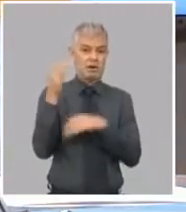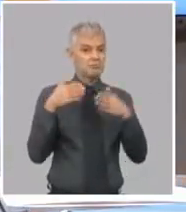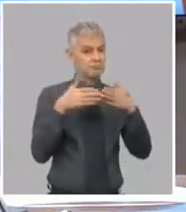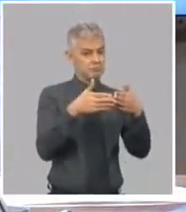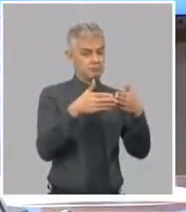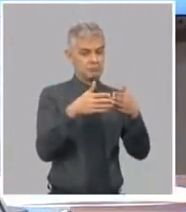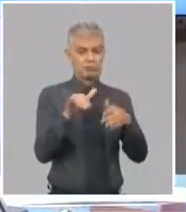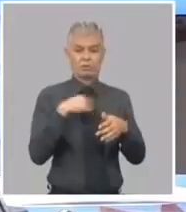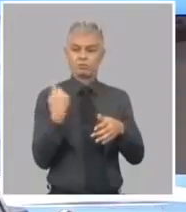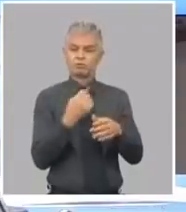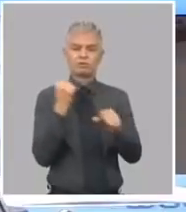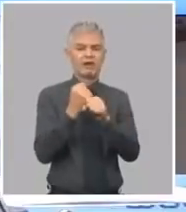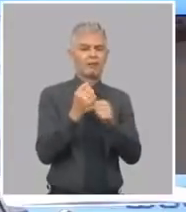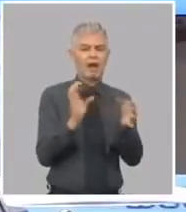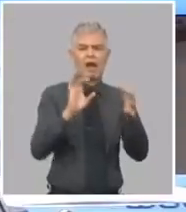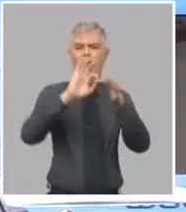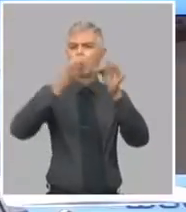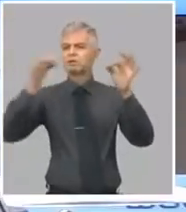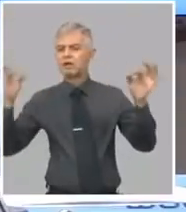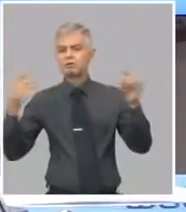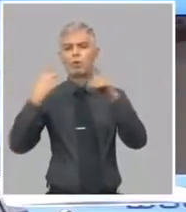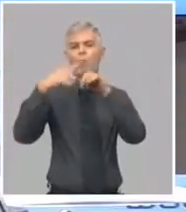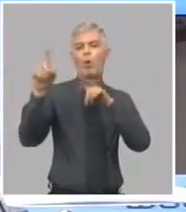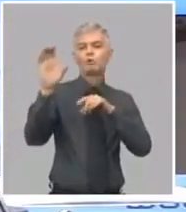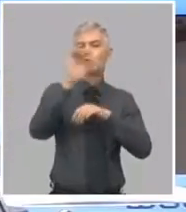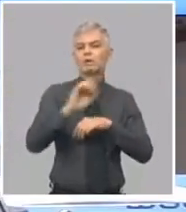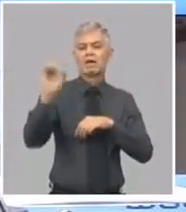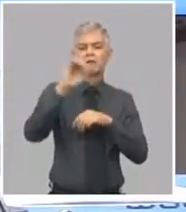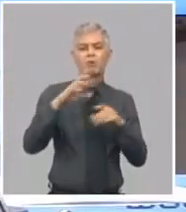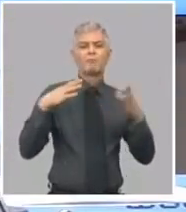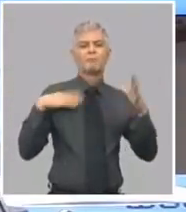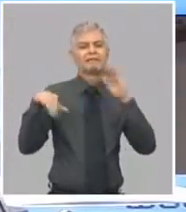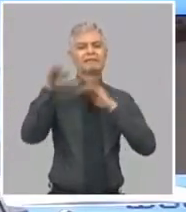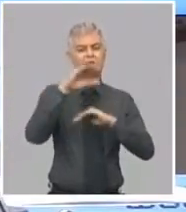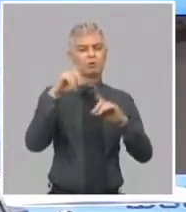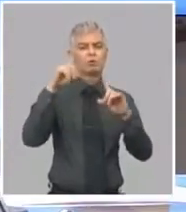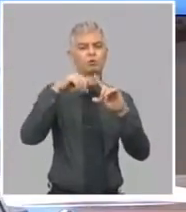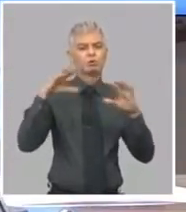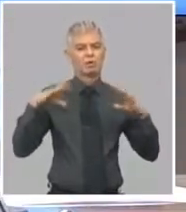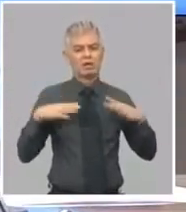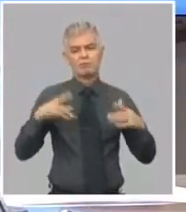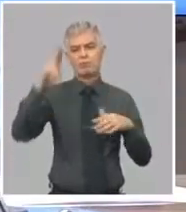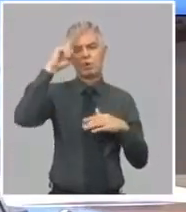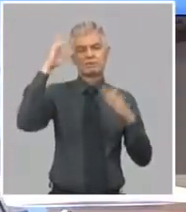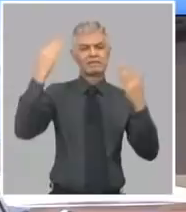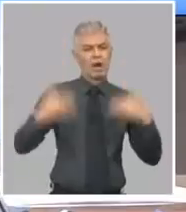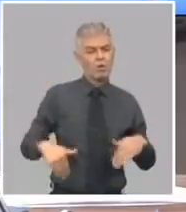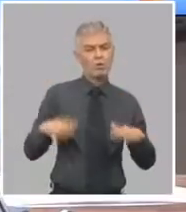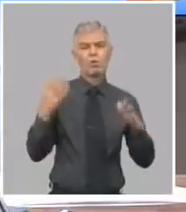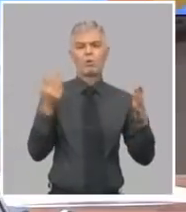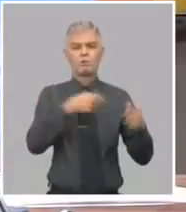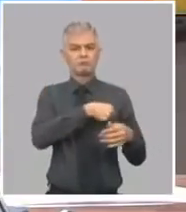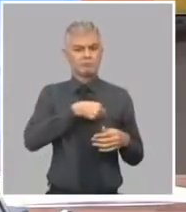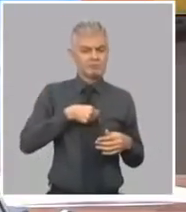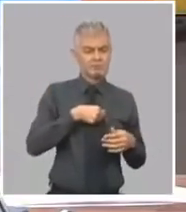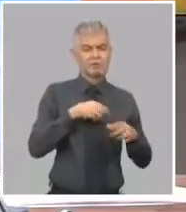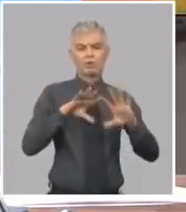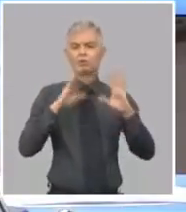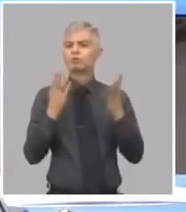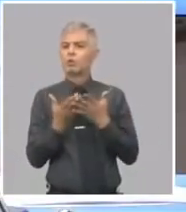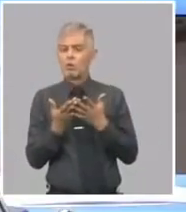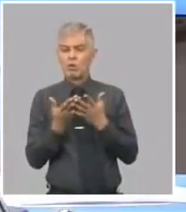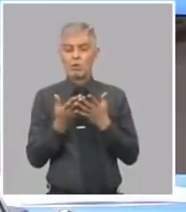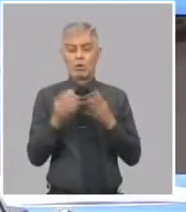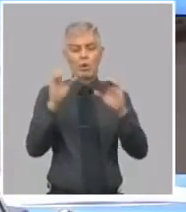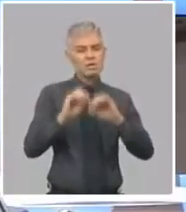manera cooperada con otros organismos, con el Ministerio de Turismo, con el Ministerio de Salud, con el Ministerio de Relaciones Exteriores, para organizar todos los